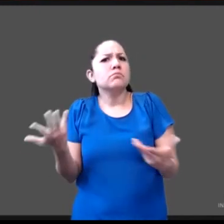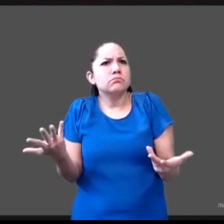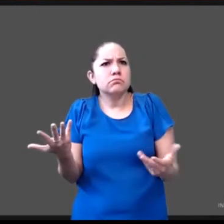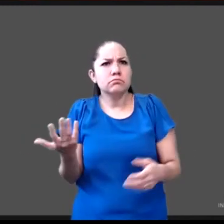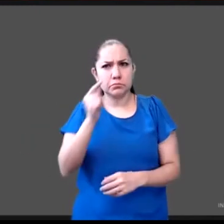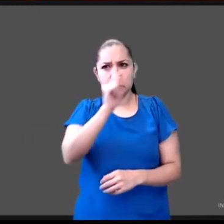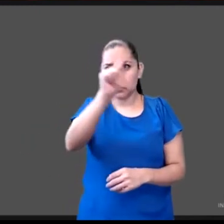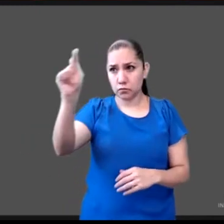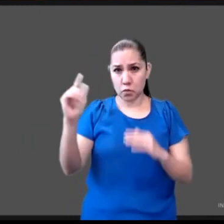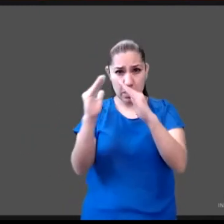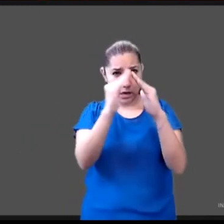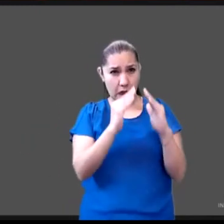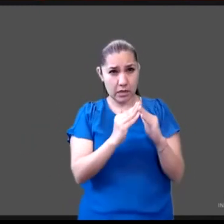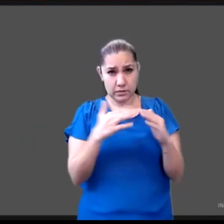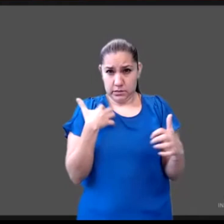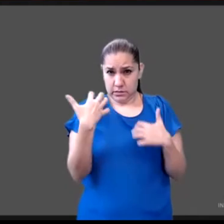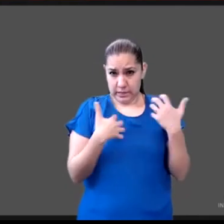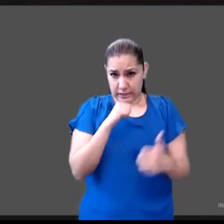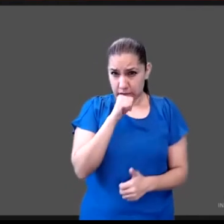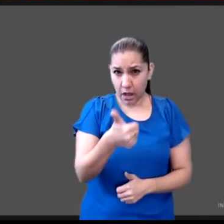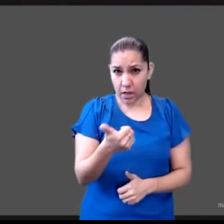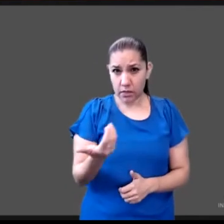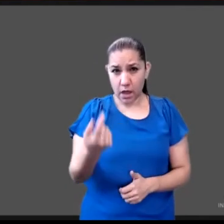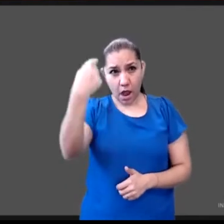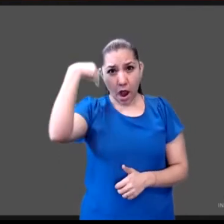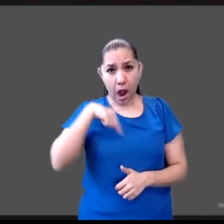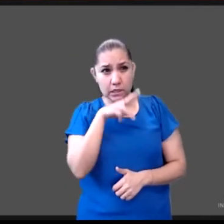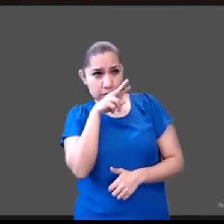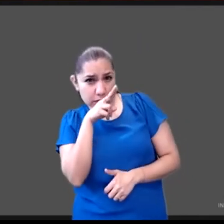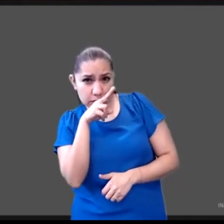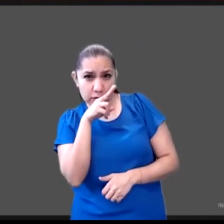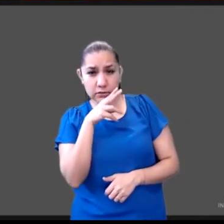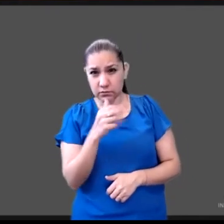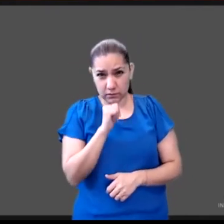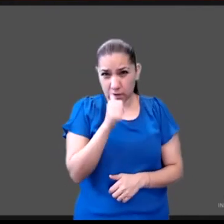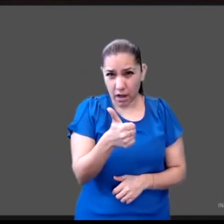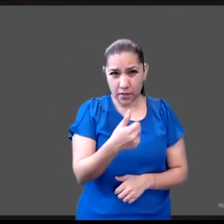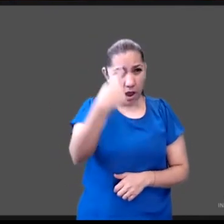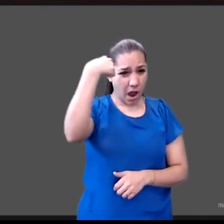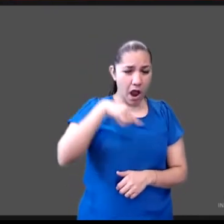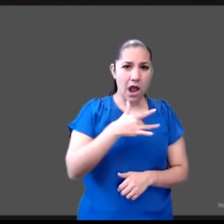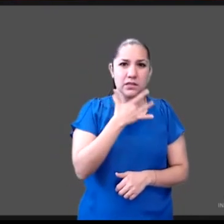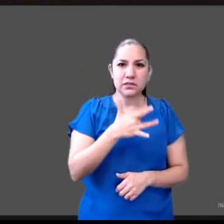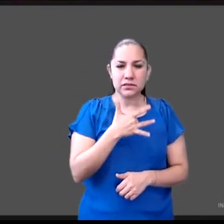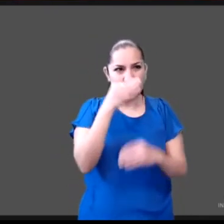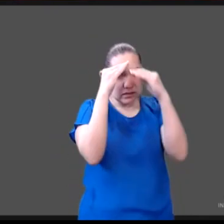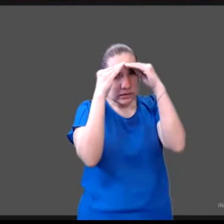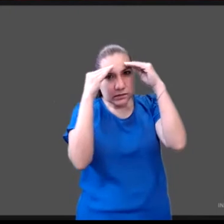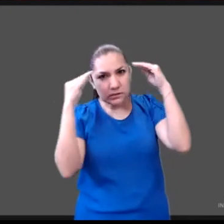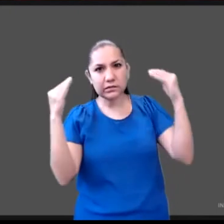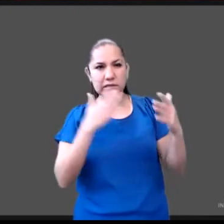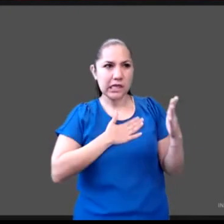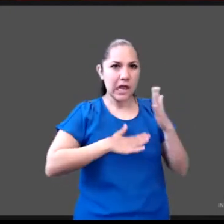ansiedad, donde no ha habido enojo, en donde no ha habido momentos de tensión, cansancio, etcétera.